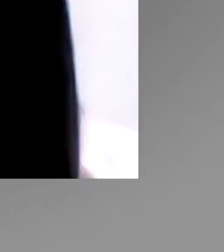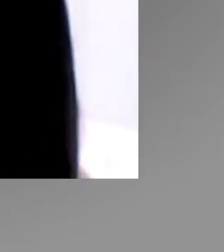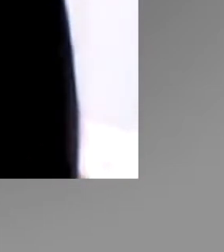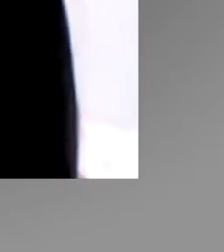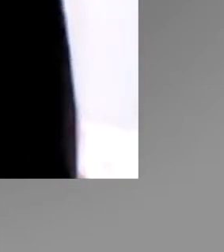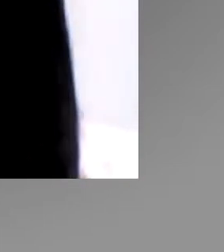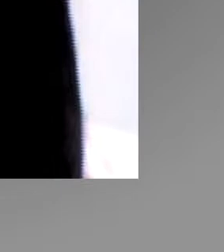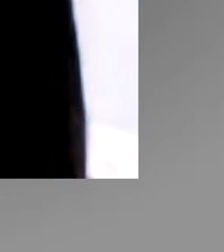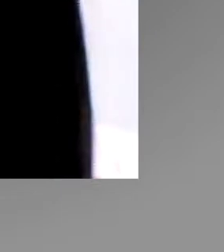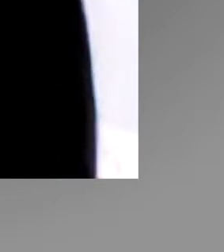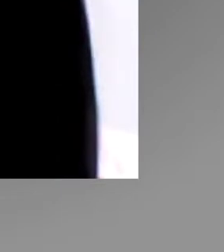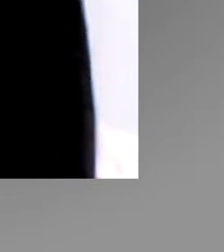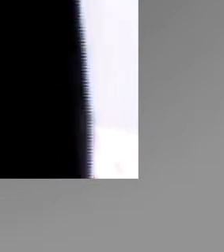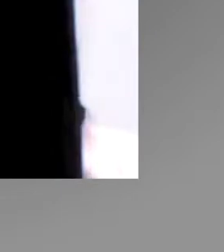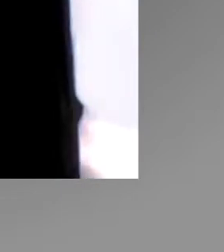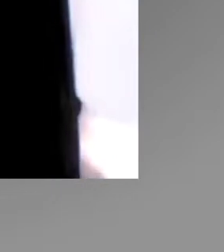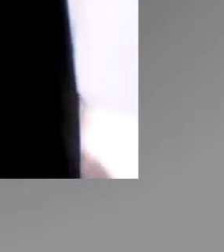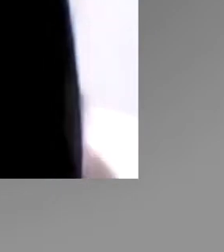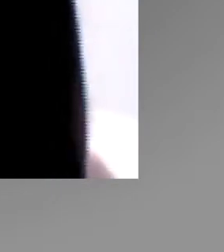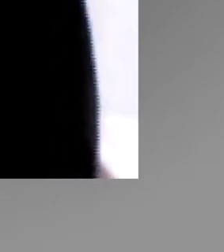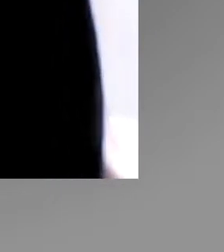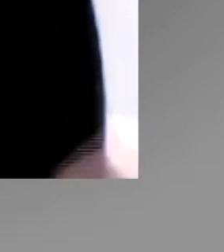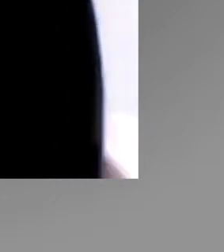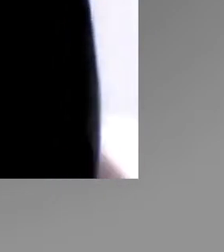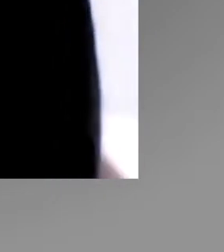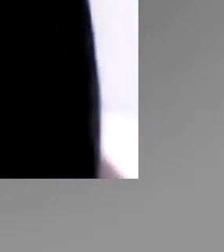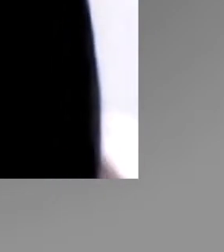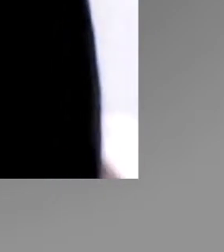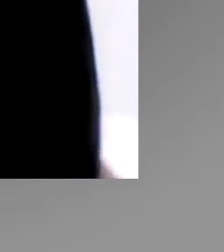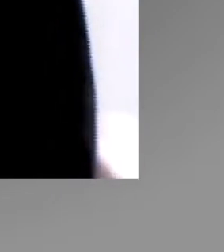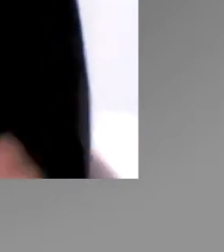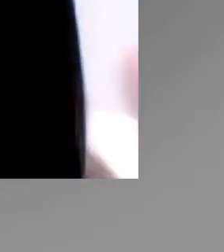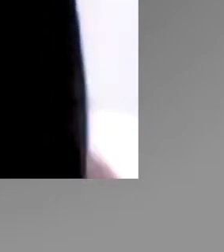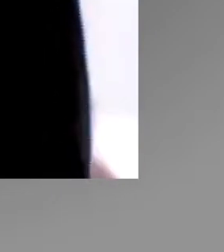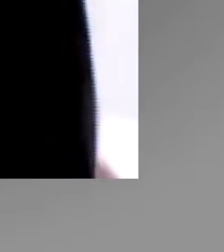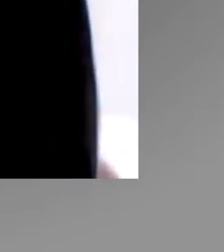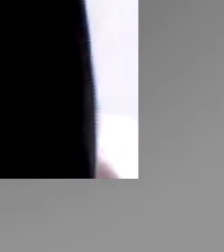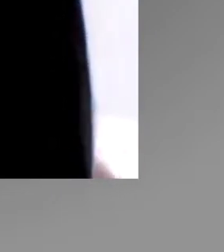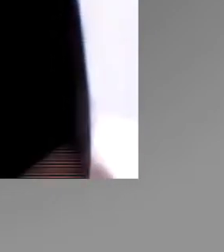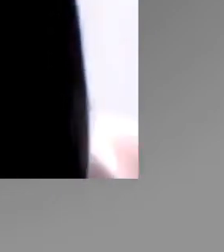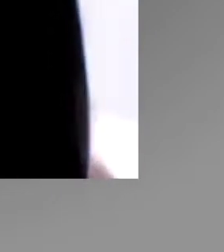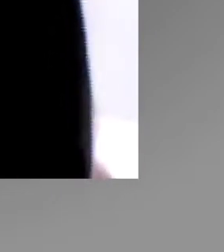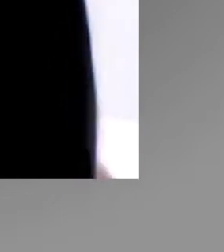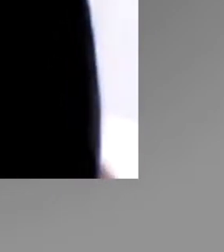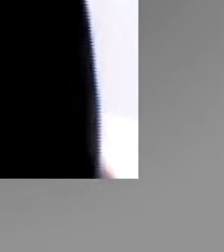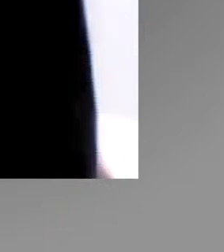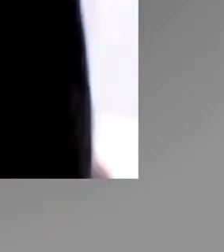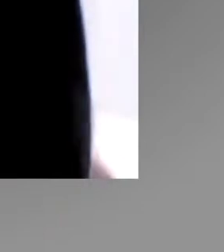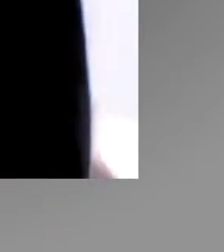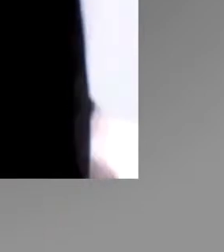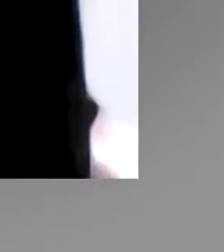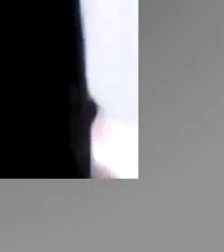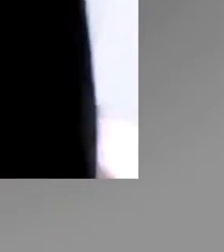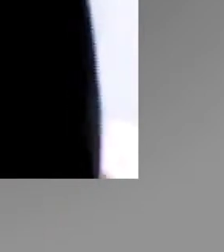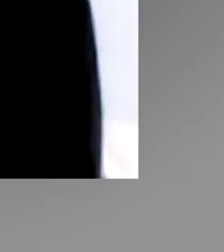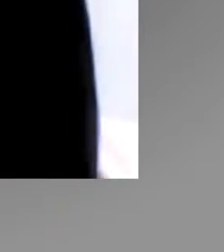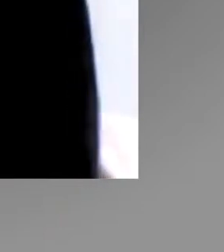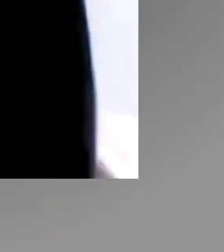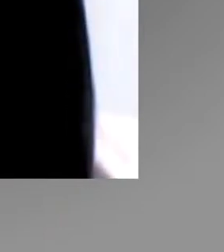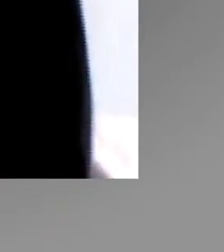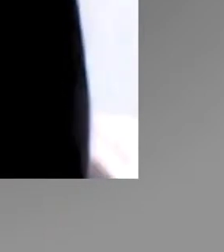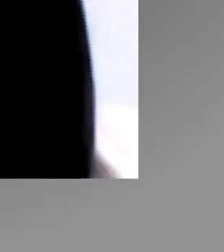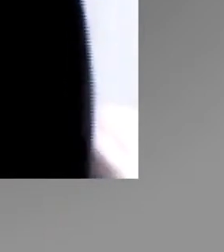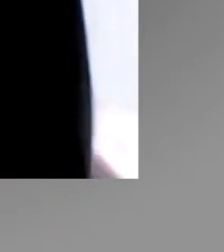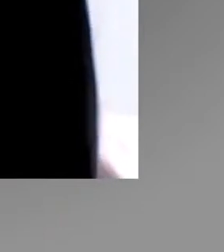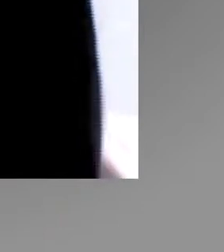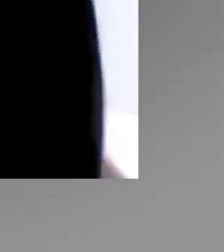semestre de la carrera en negocios internacionales. Y bueno, pues para mí fue conocer una nueva realidad, tener una nueva perspectiva